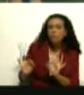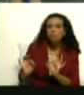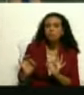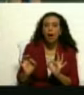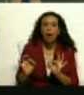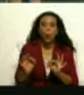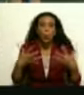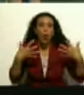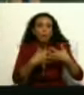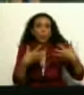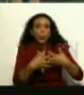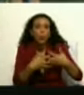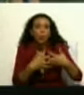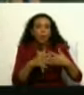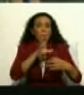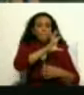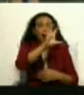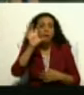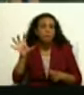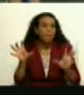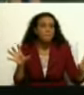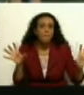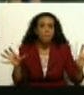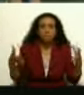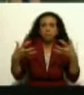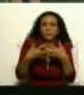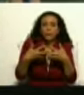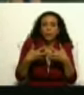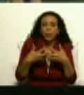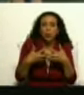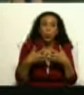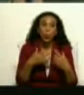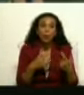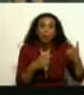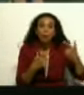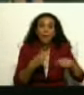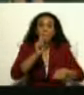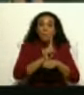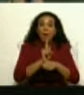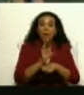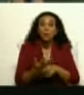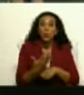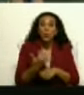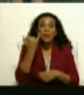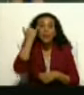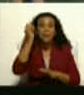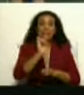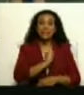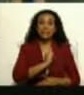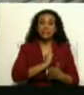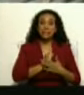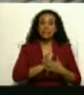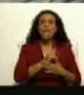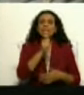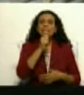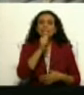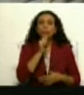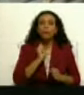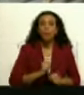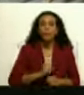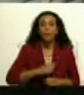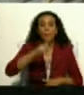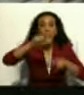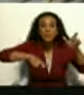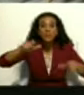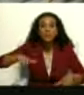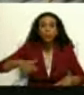un conflicto entre naciones, una de las cosas primeras es la identidad nacional. Los soldados de la